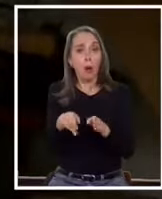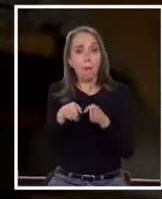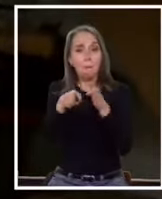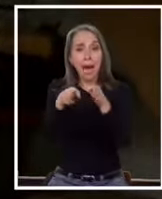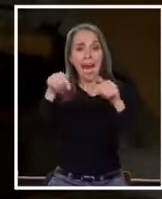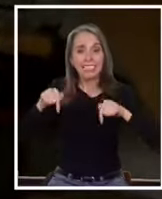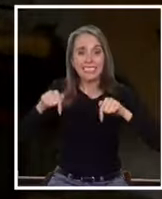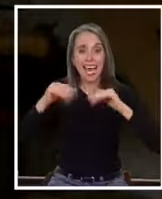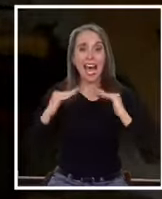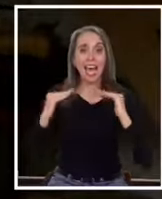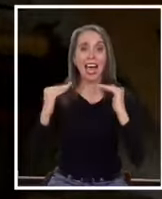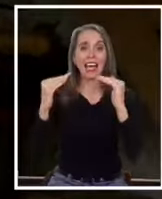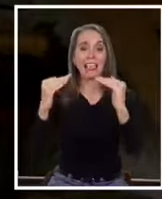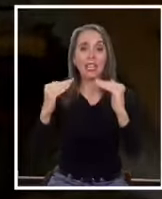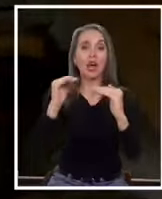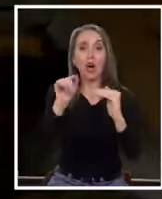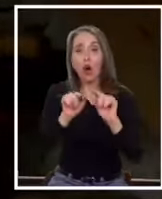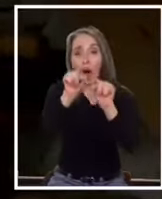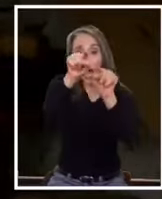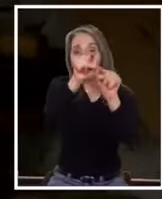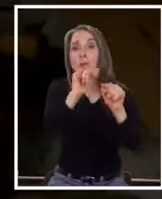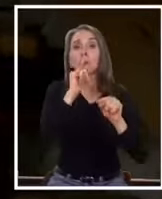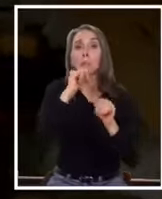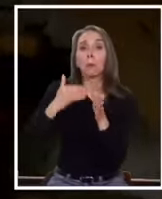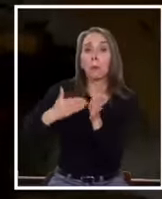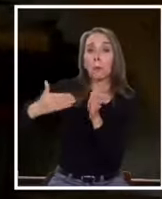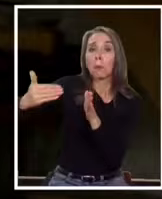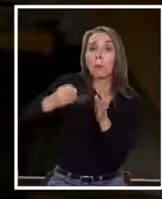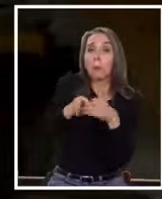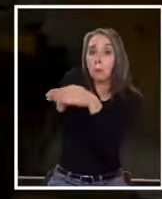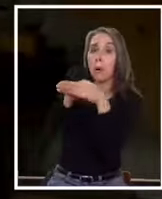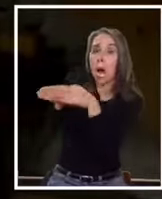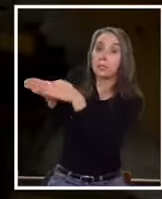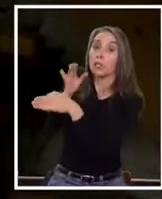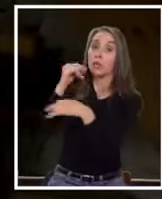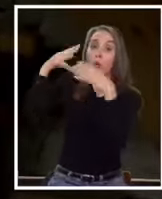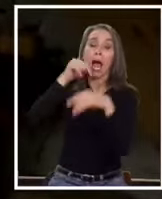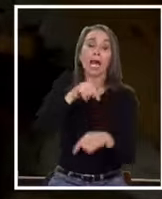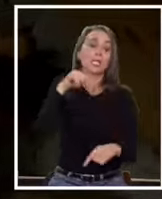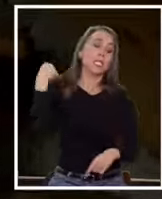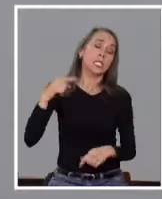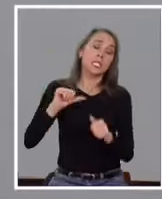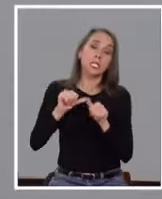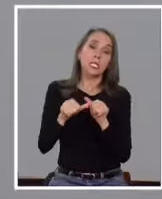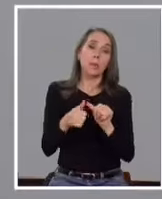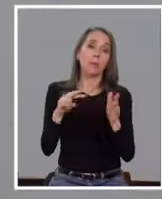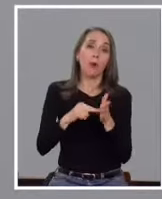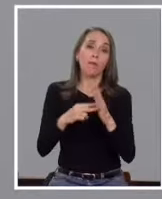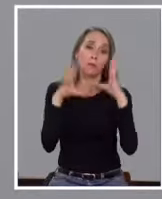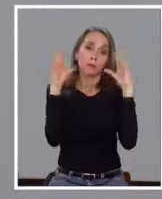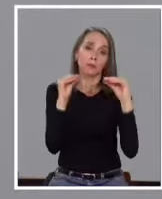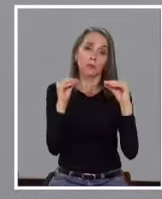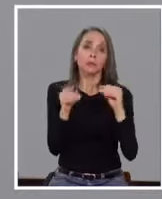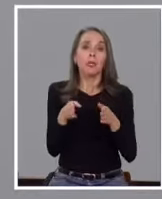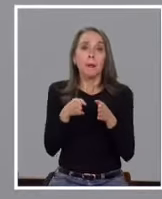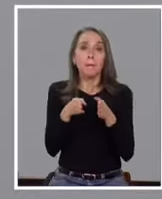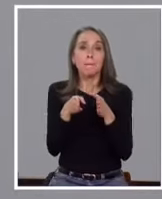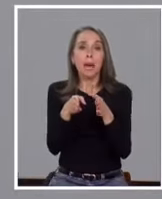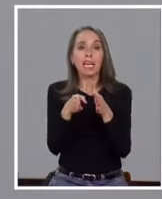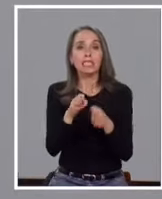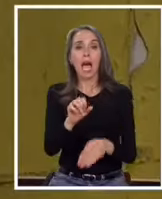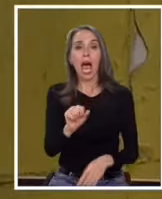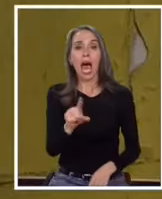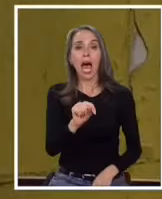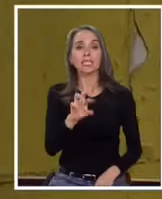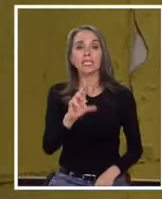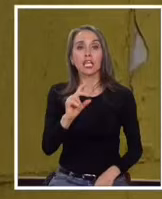pasaje o más pasajes más allá, no sé si tendrán luz o no, pero acá siempre pasa ese problema. Los vecinos del pasaje asteroide en la población